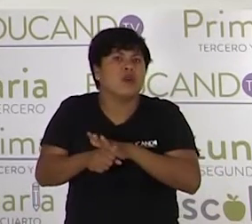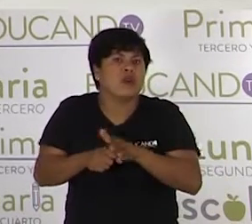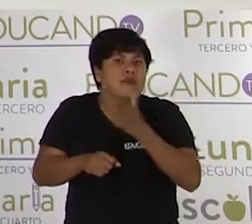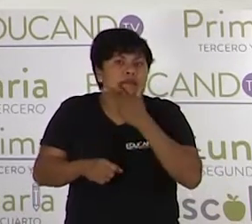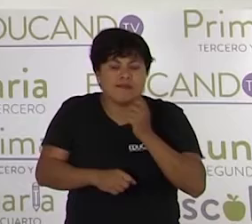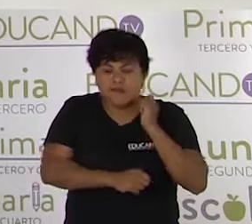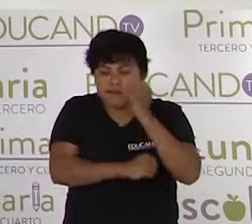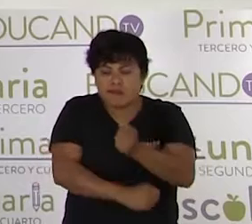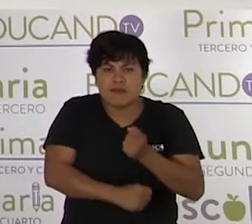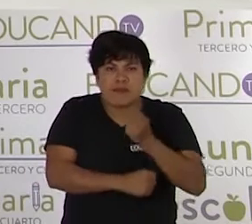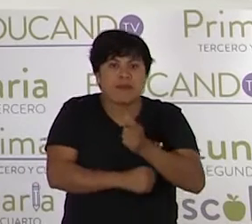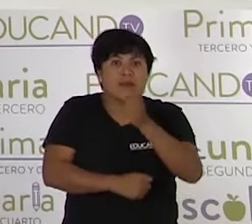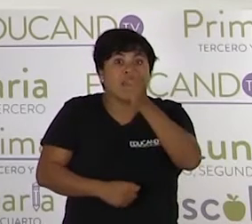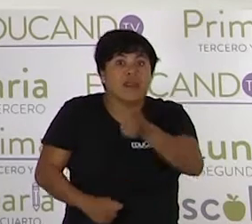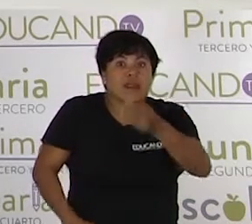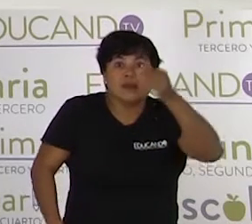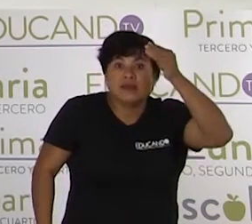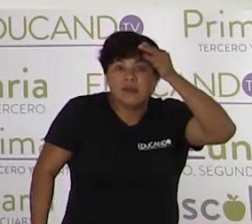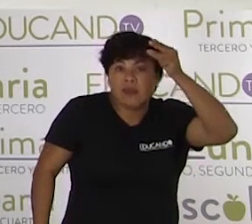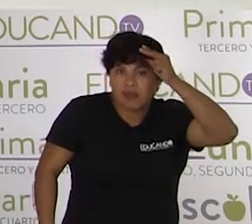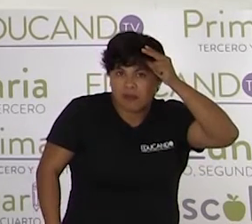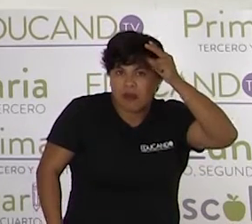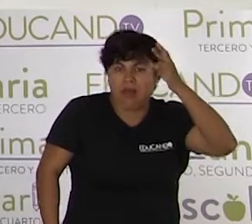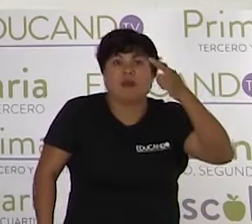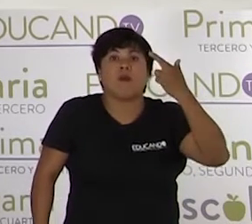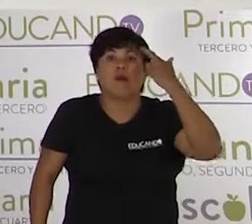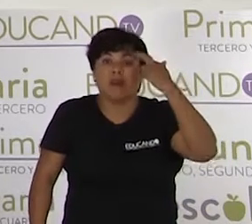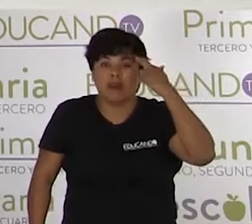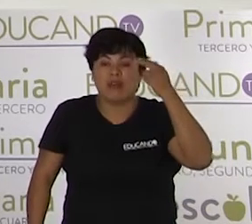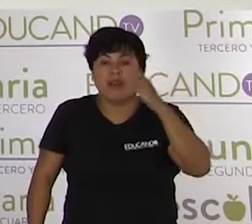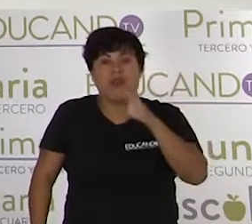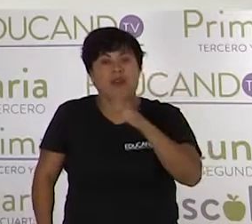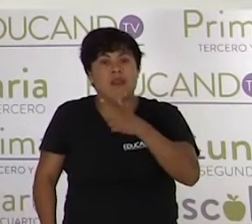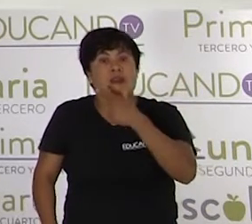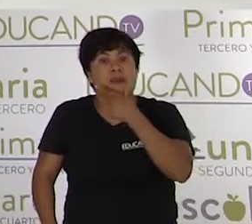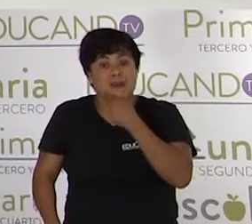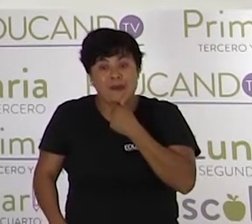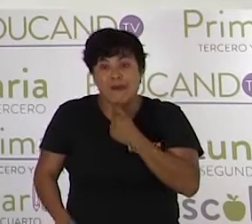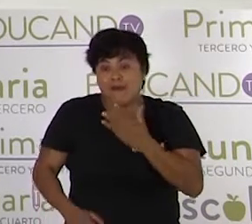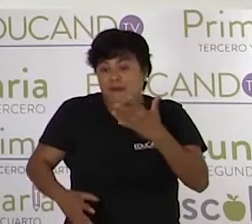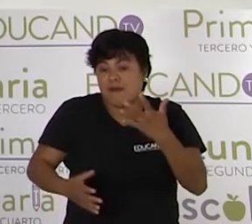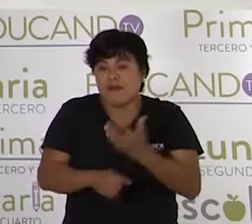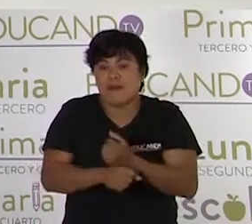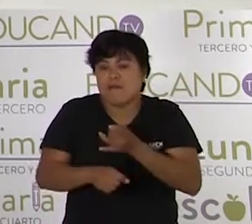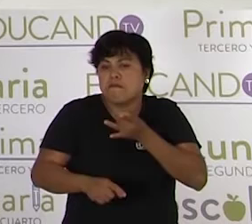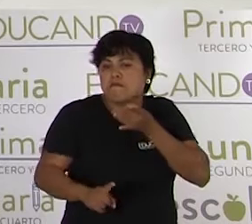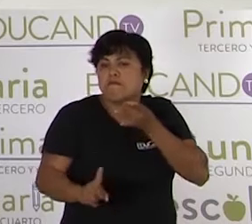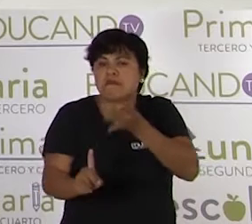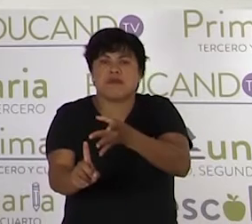Es inteligente. Acuérdate que le ganó a León.